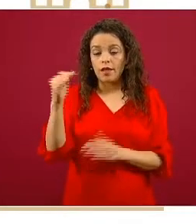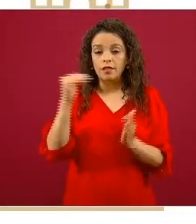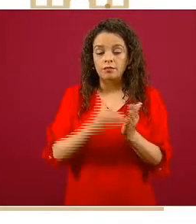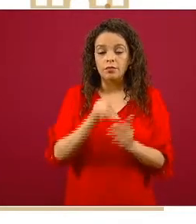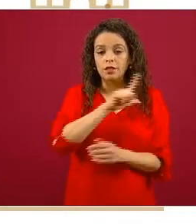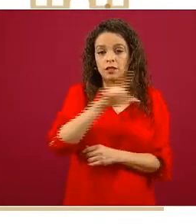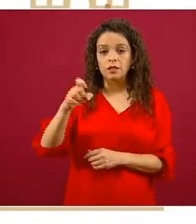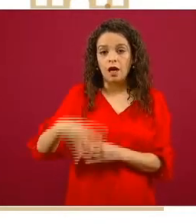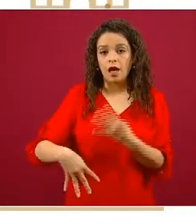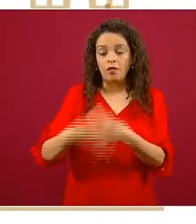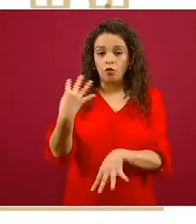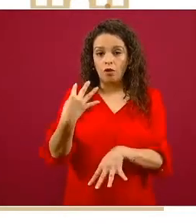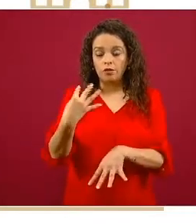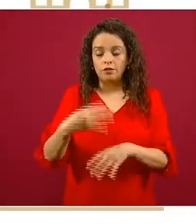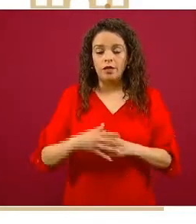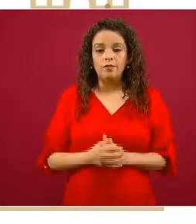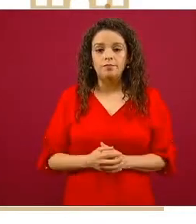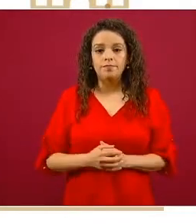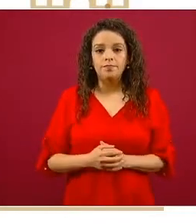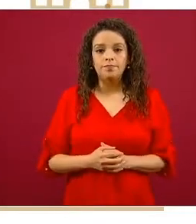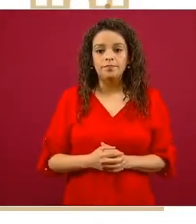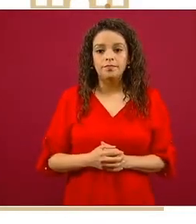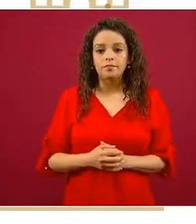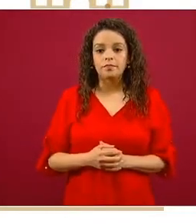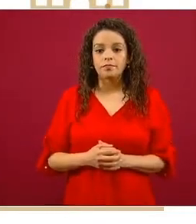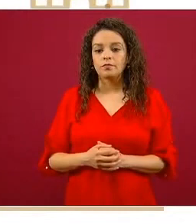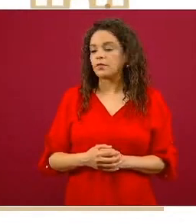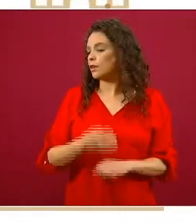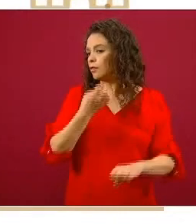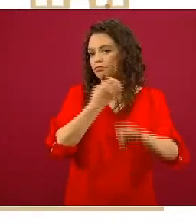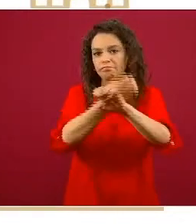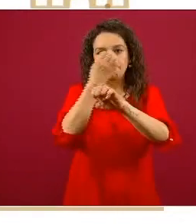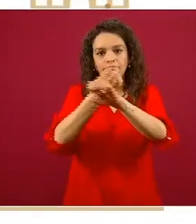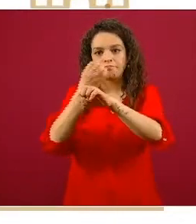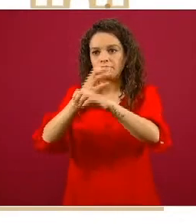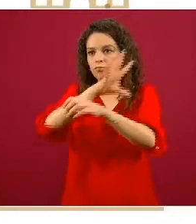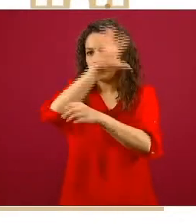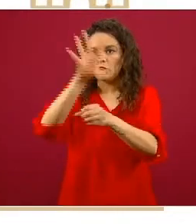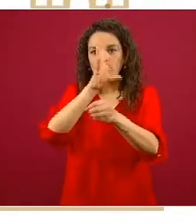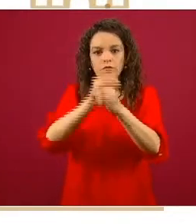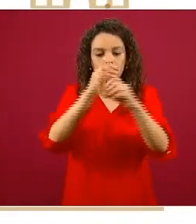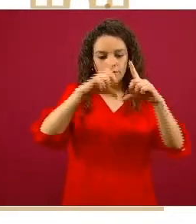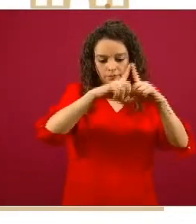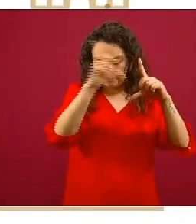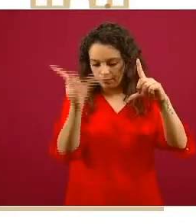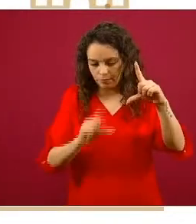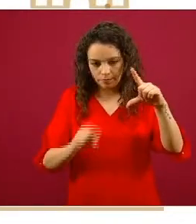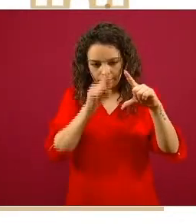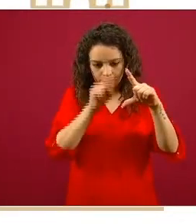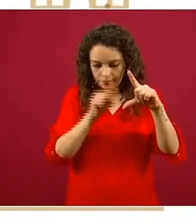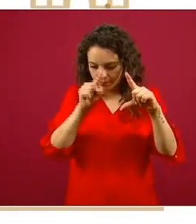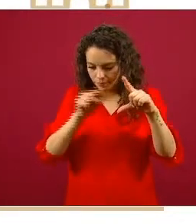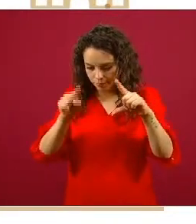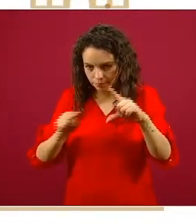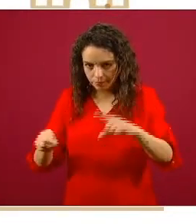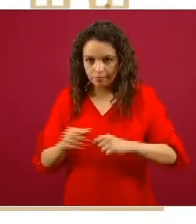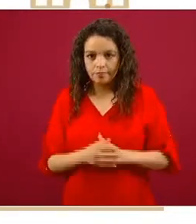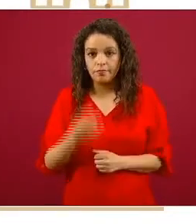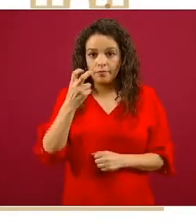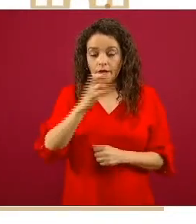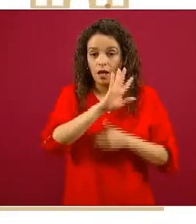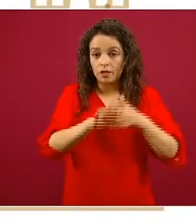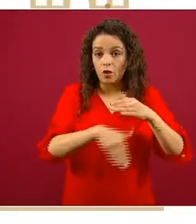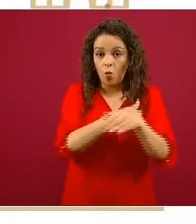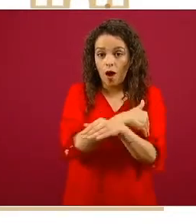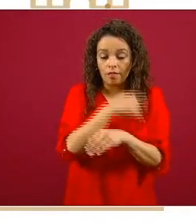210,714, las tenemos en todos los estados de la República. Y guarderías se ha considerado